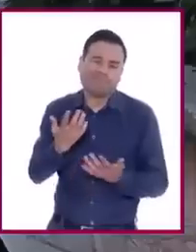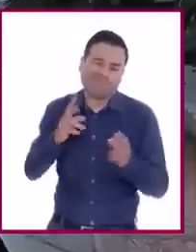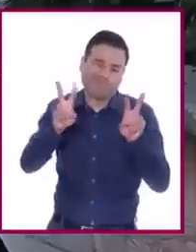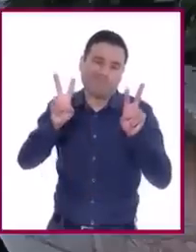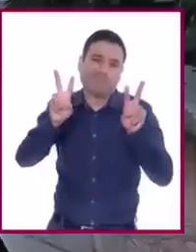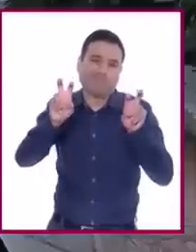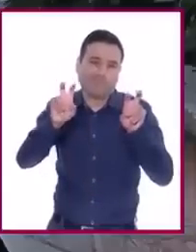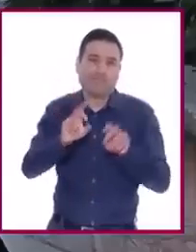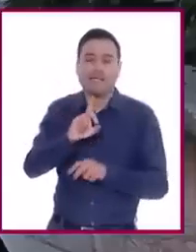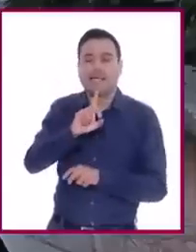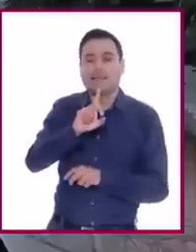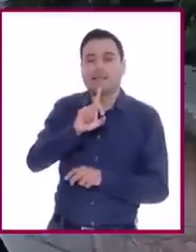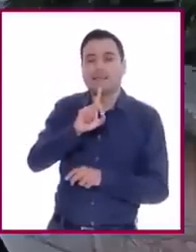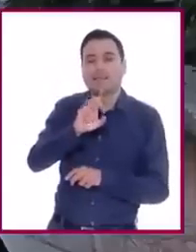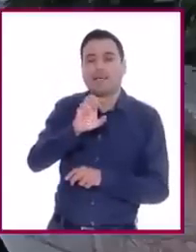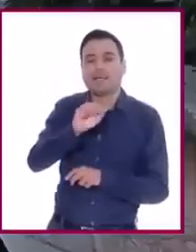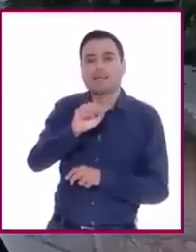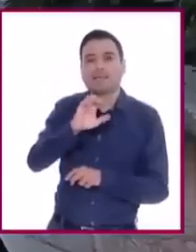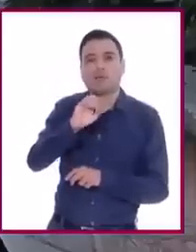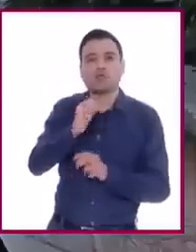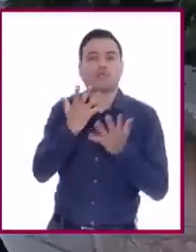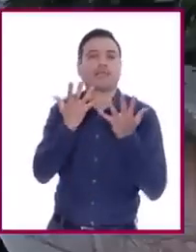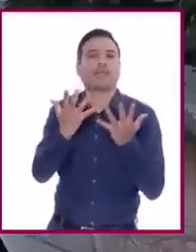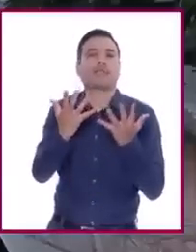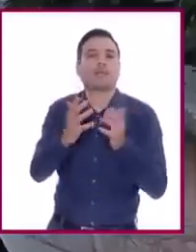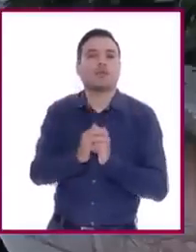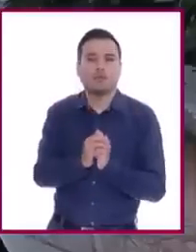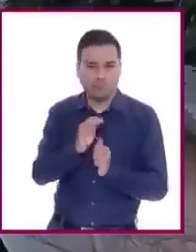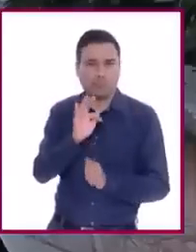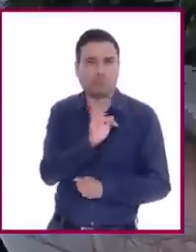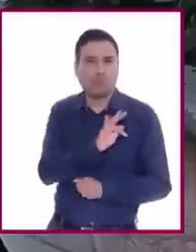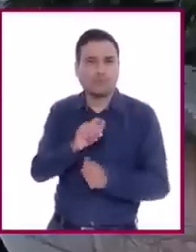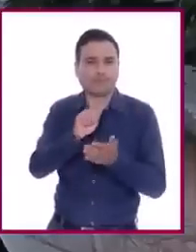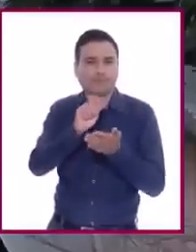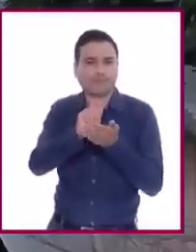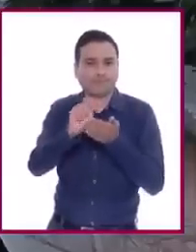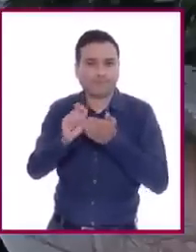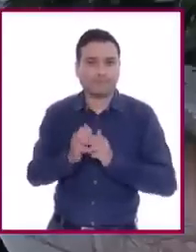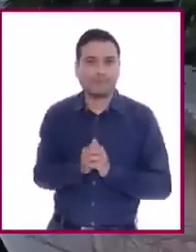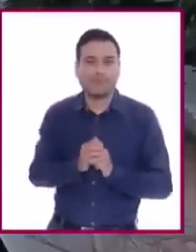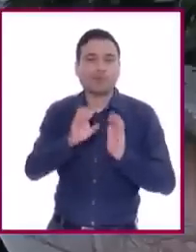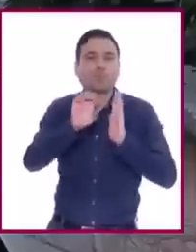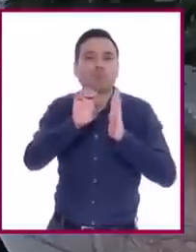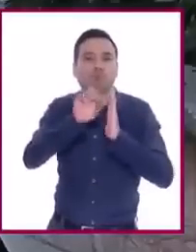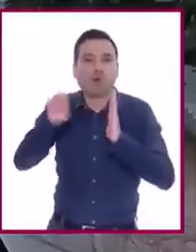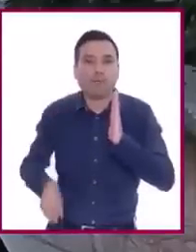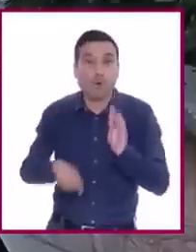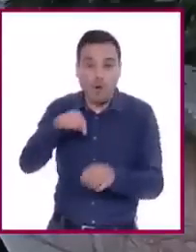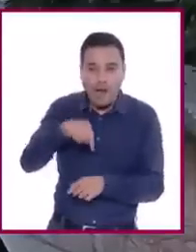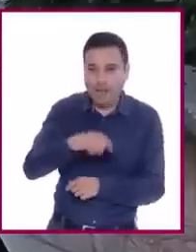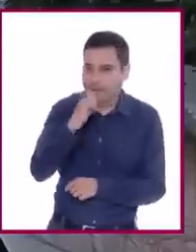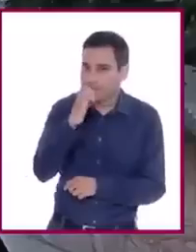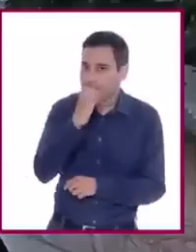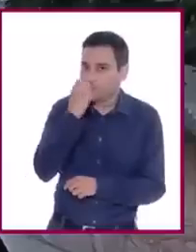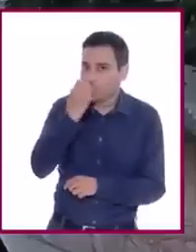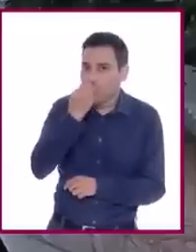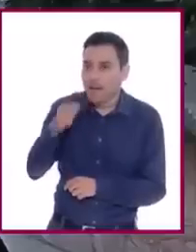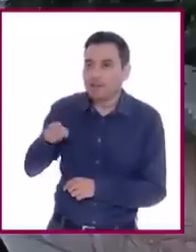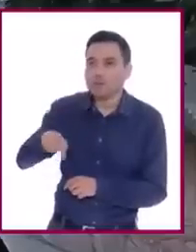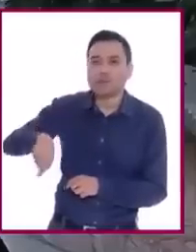sobre qué les encantaría o qué les gustaría que hubiese en la escuela quizá